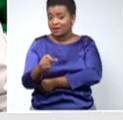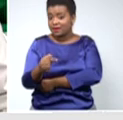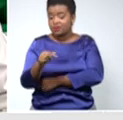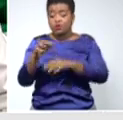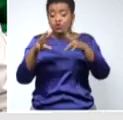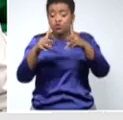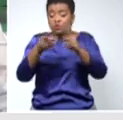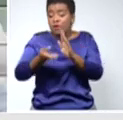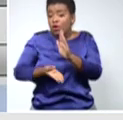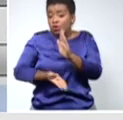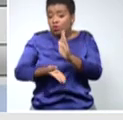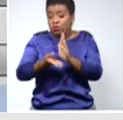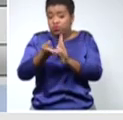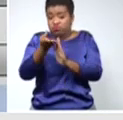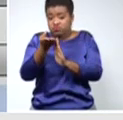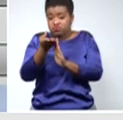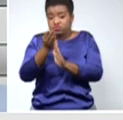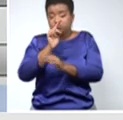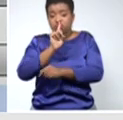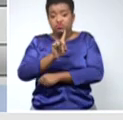a